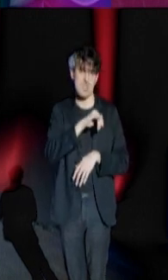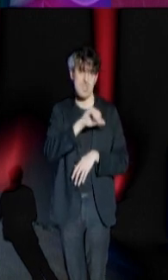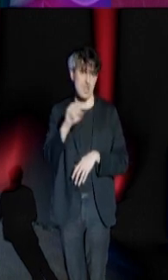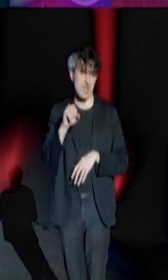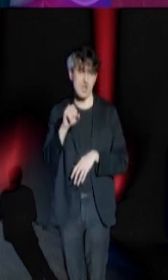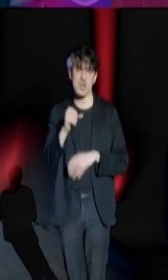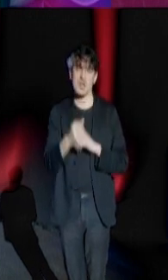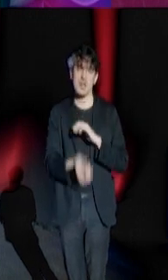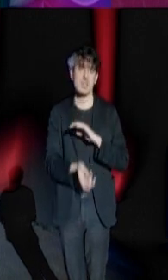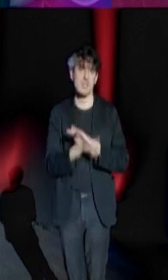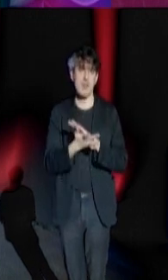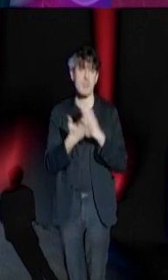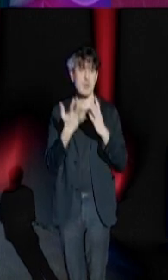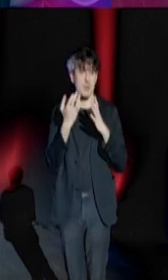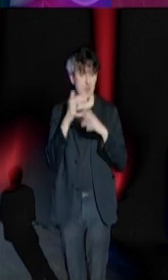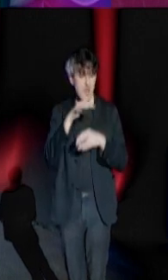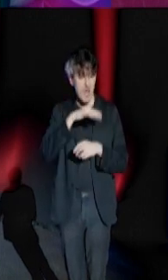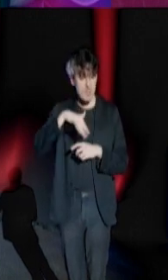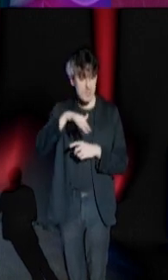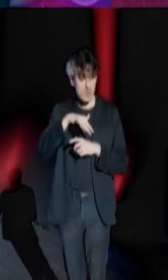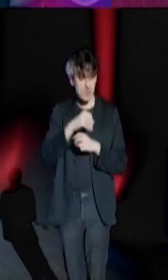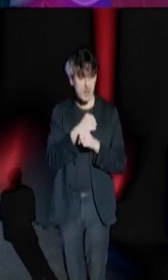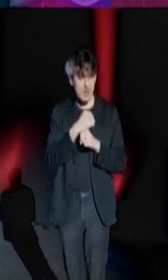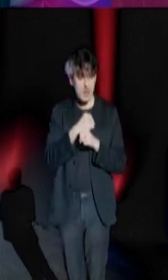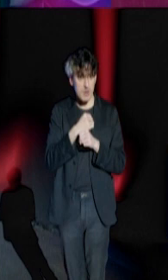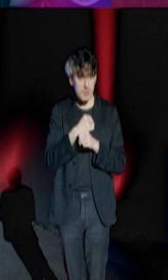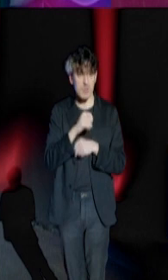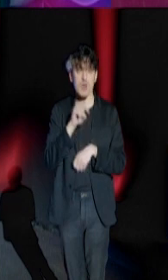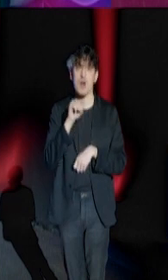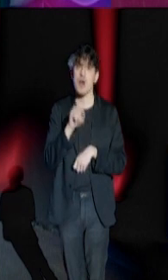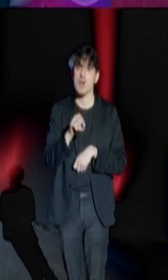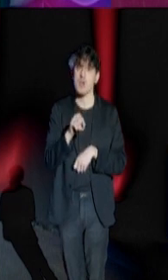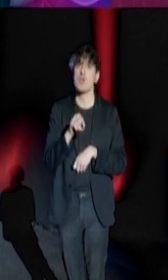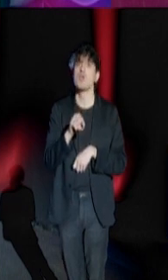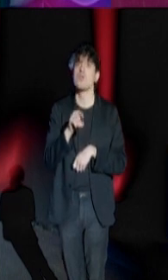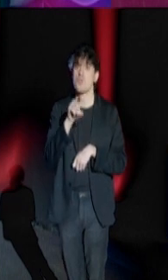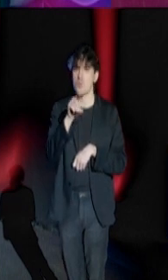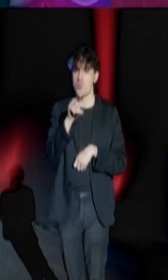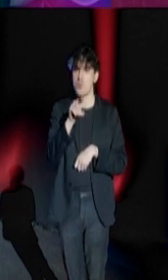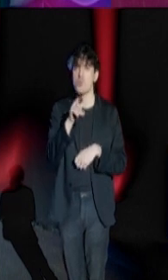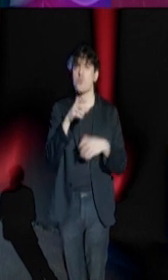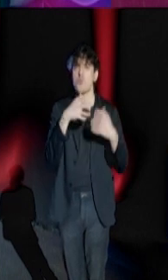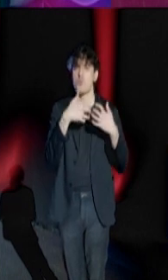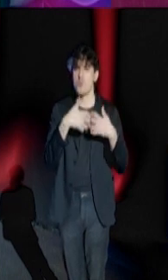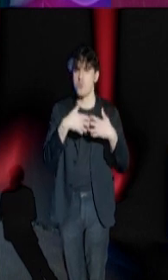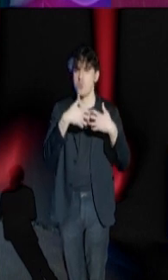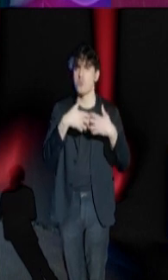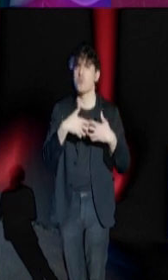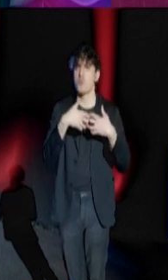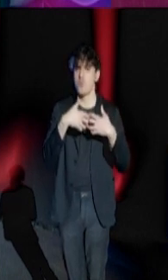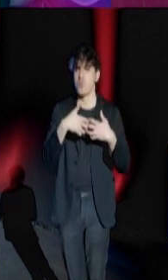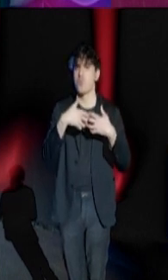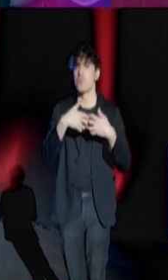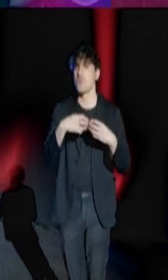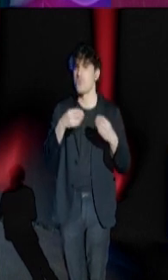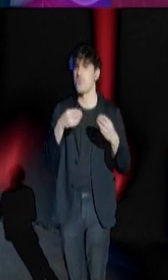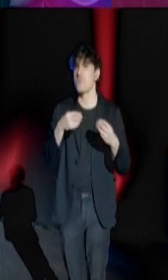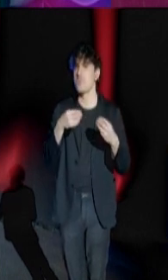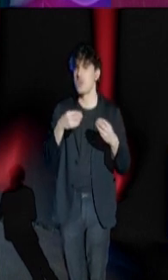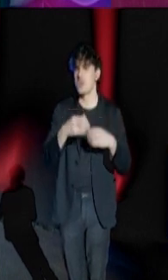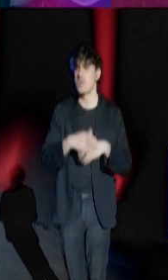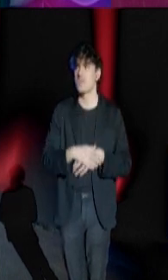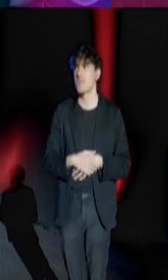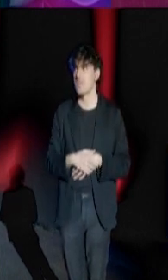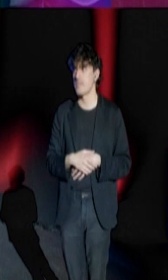y donde trabajas es fundamentalmente en lo que es grande en lo que es muy bueno ya estás trabajando más a la derecha